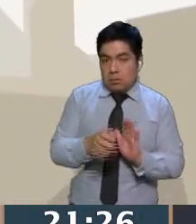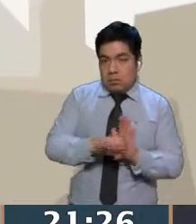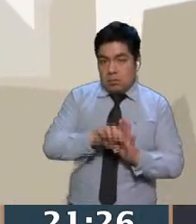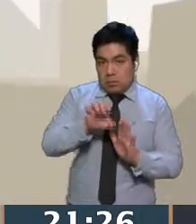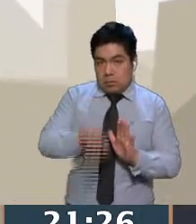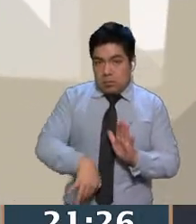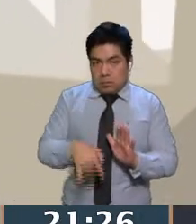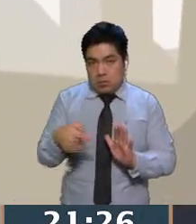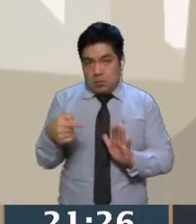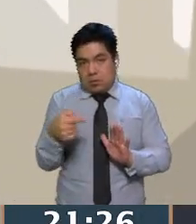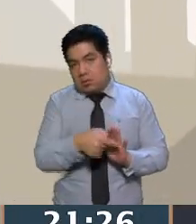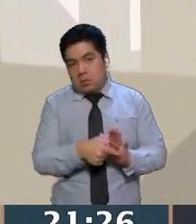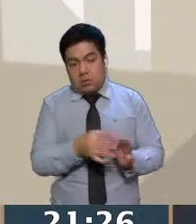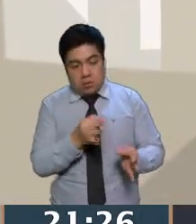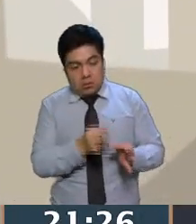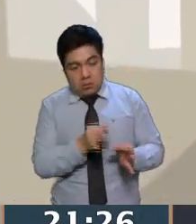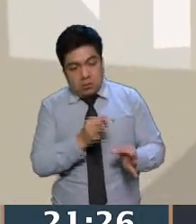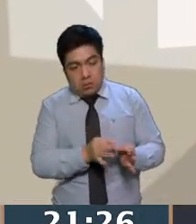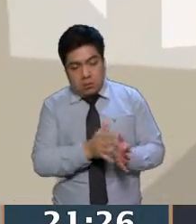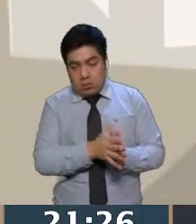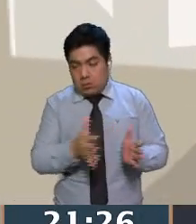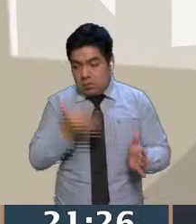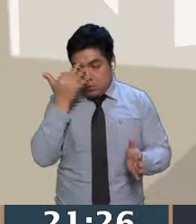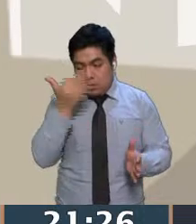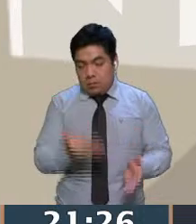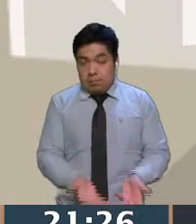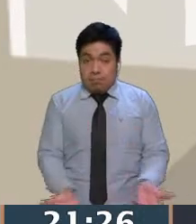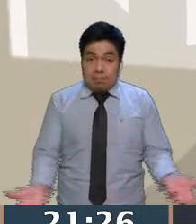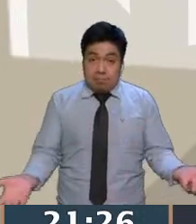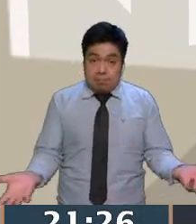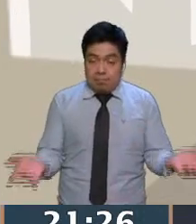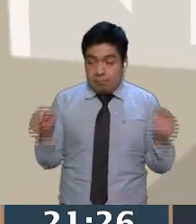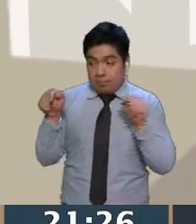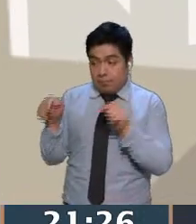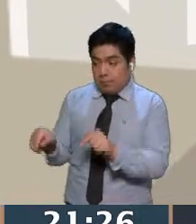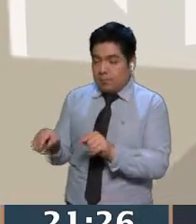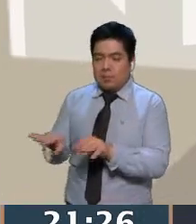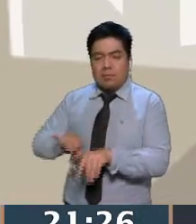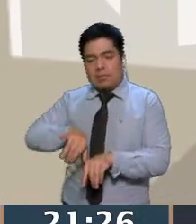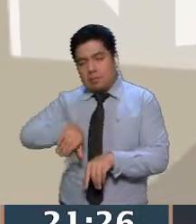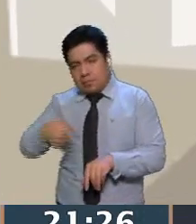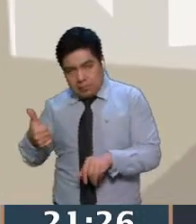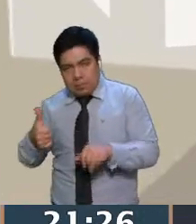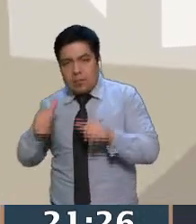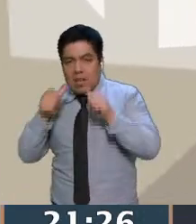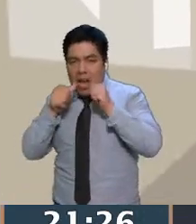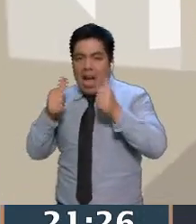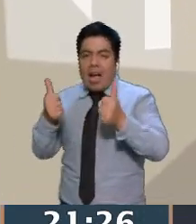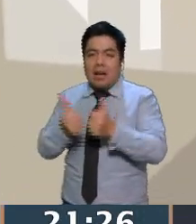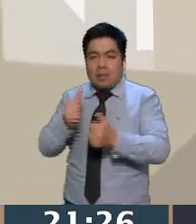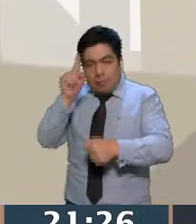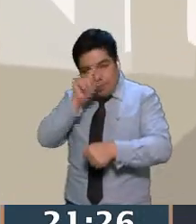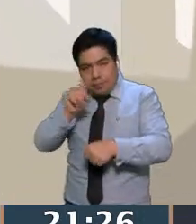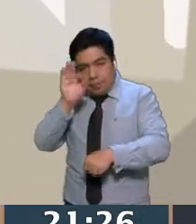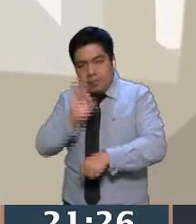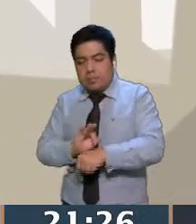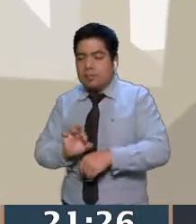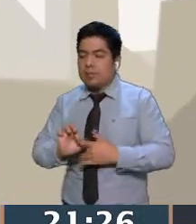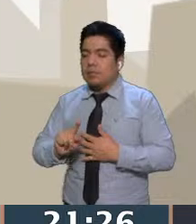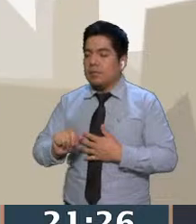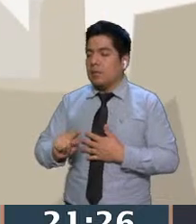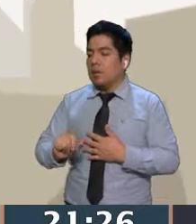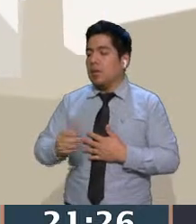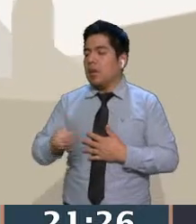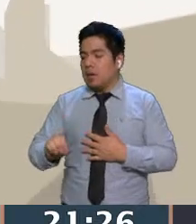se desarrollara en los tiempos que estaban rayados. Sí. Entonces crean la otra organización que es el Consejo Nacional de Litigio Estratégico. Y